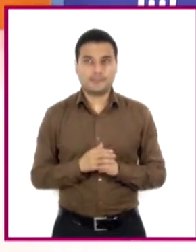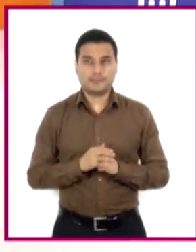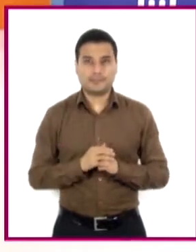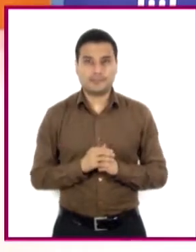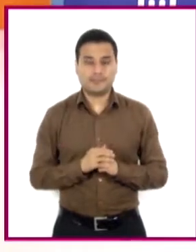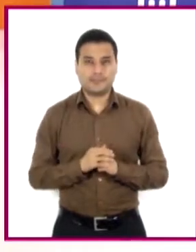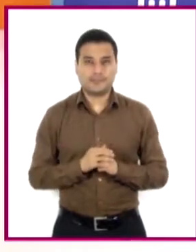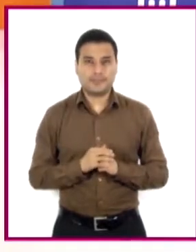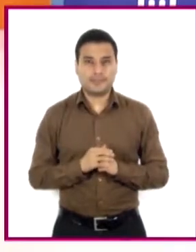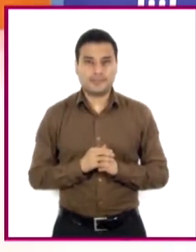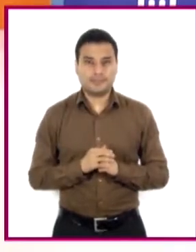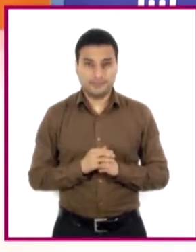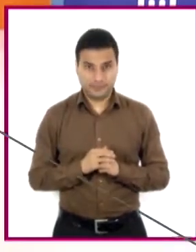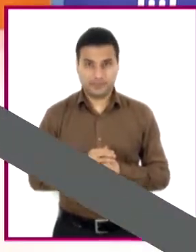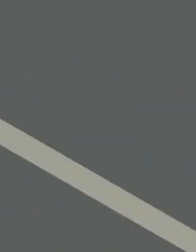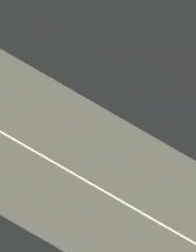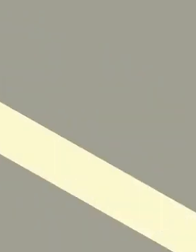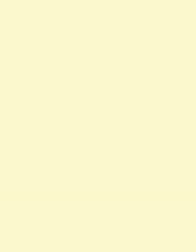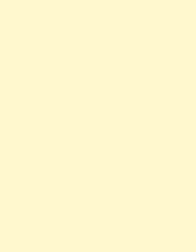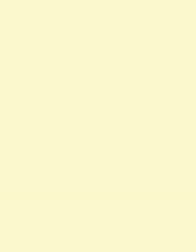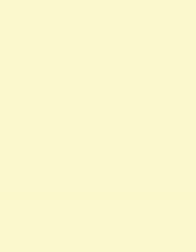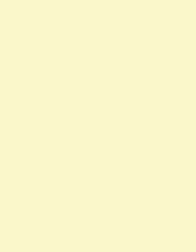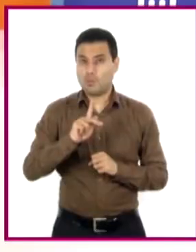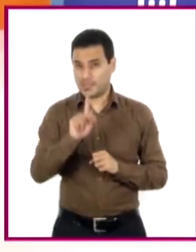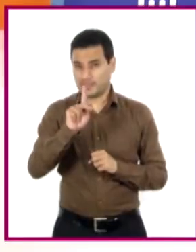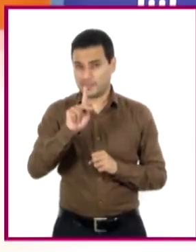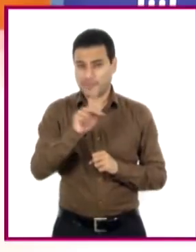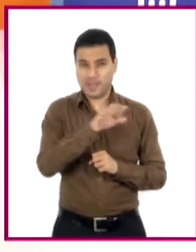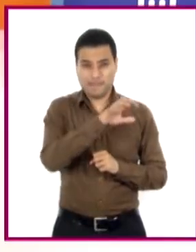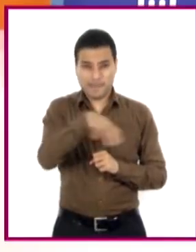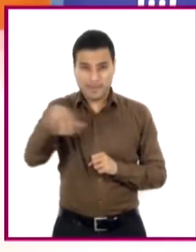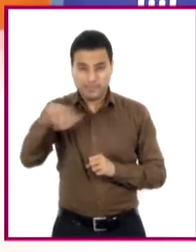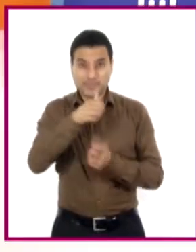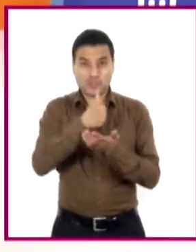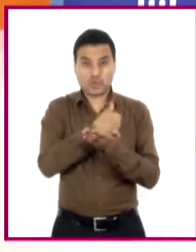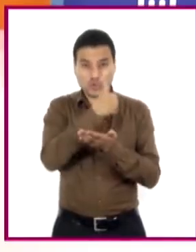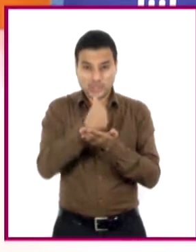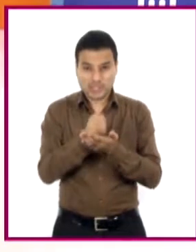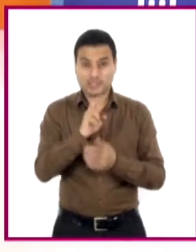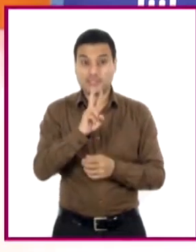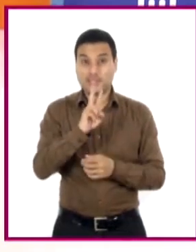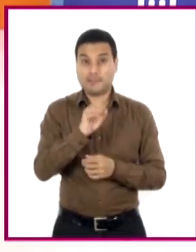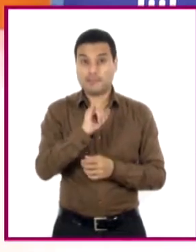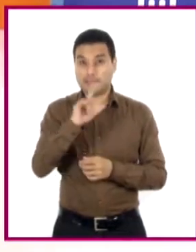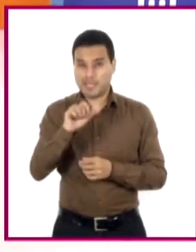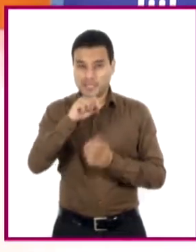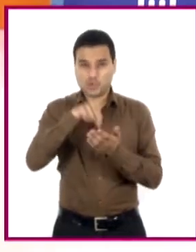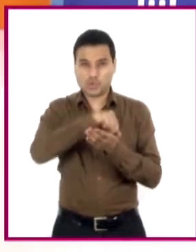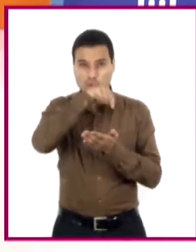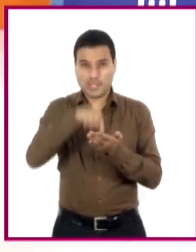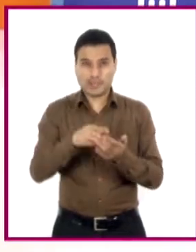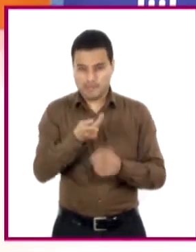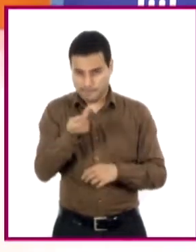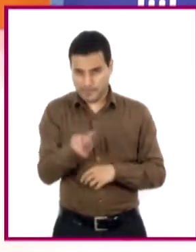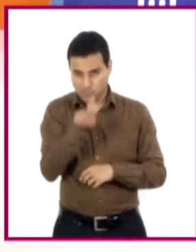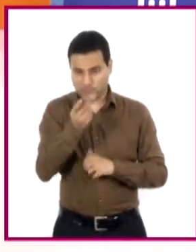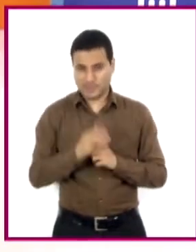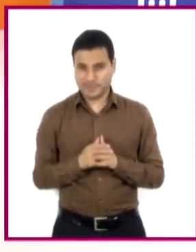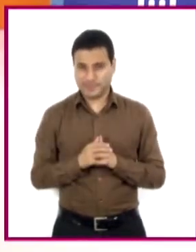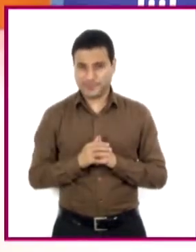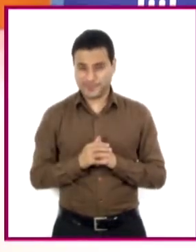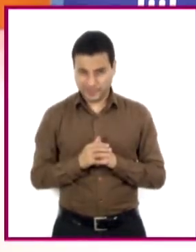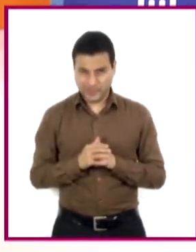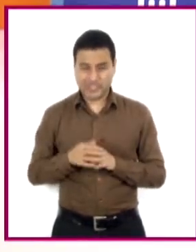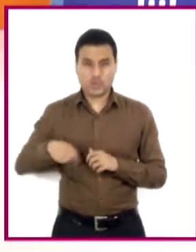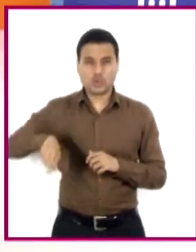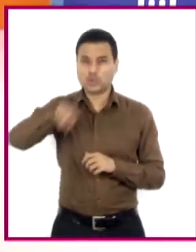Consultad a las provincias invadidas, a todas las ciudades, villas y lugares, y veréis que el objeto de nuestros